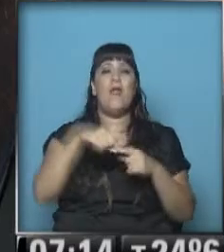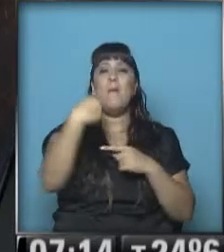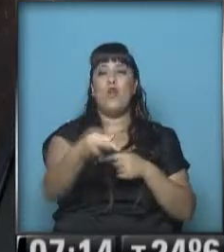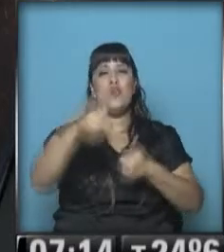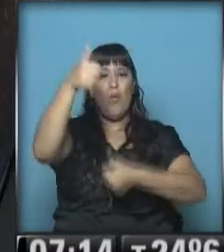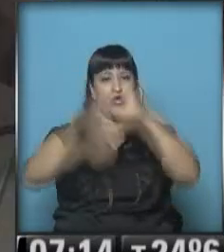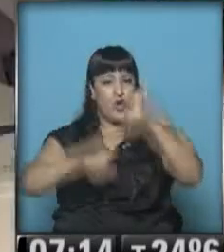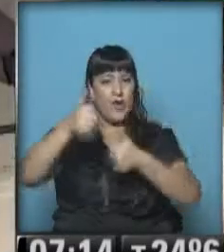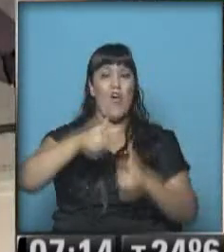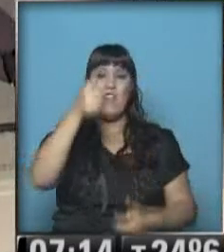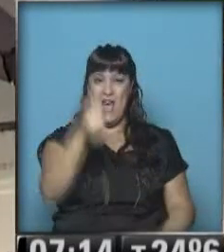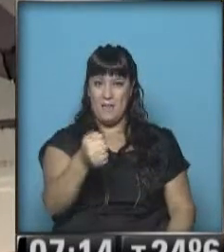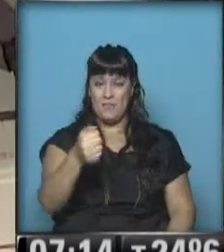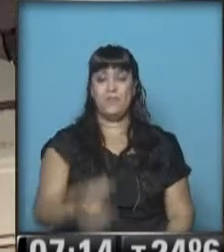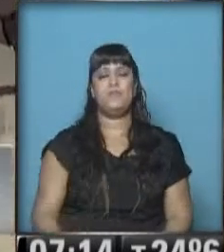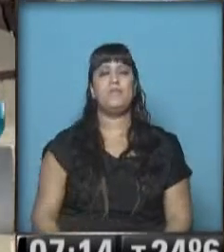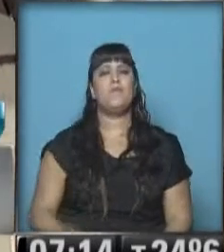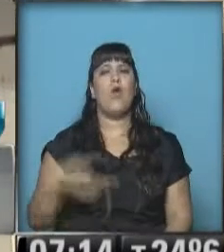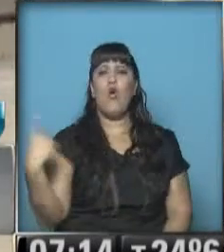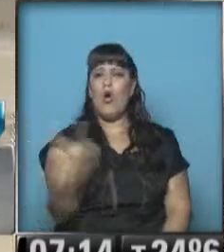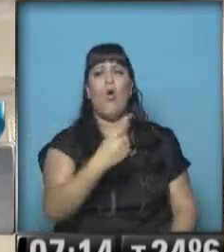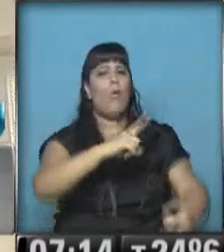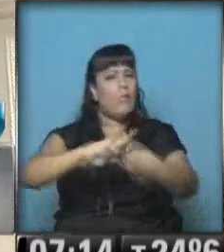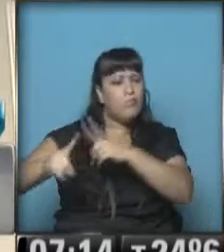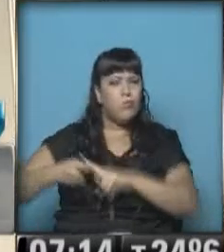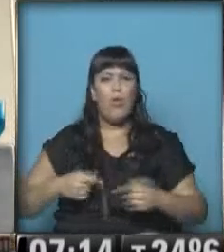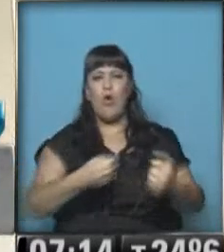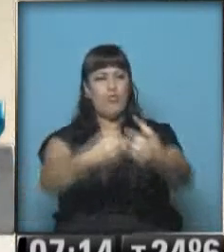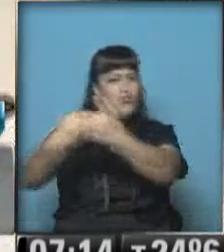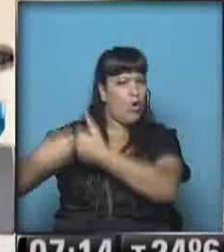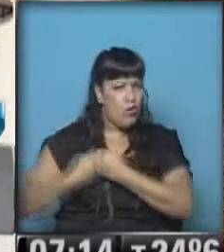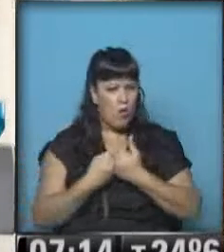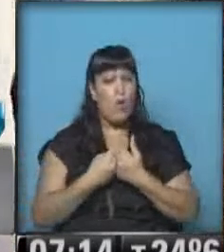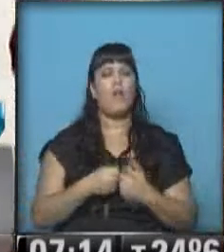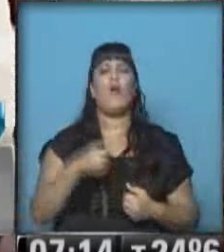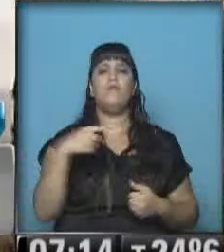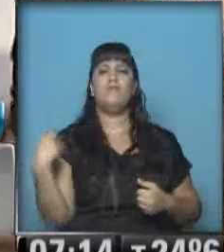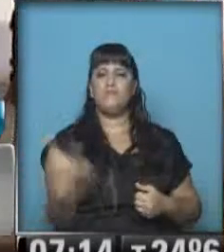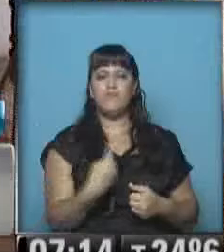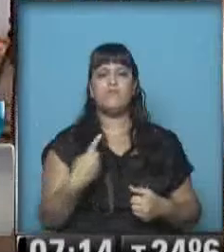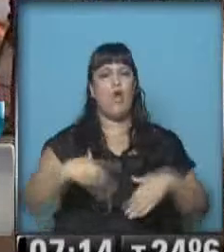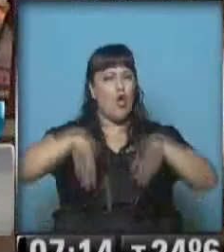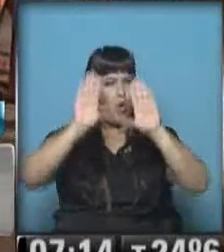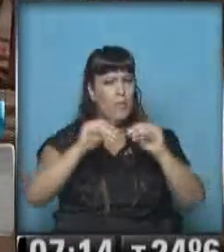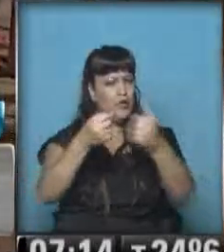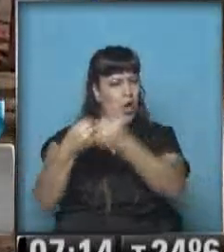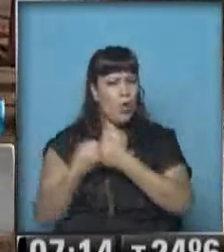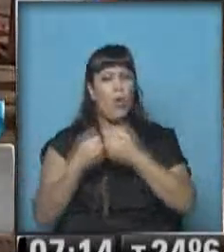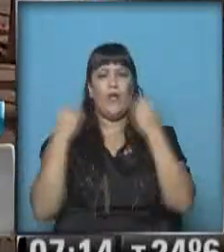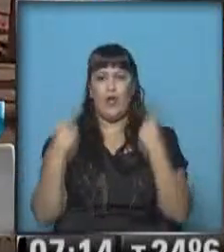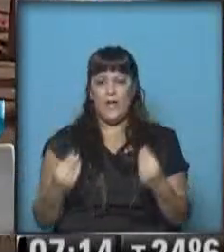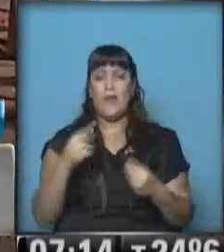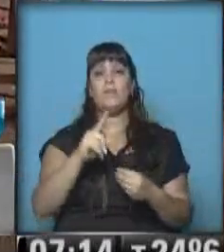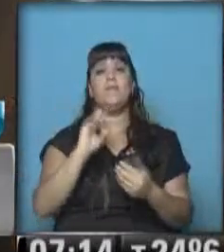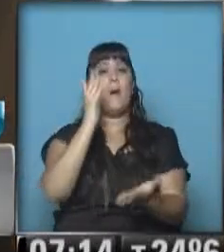División. Hemos acordado por unanimidad el plantear a